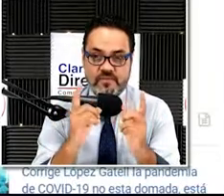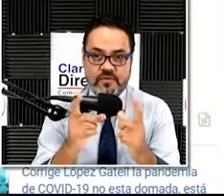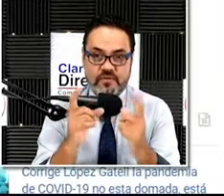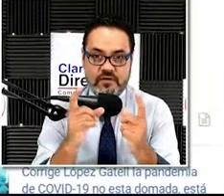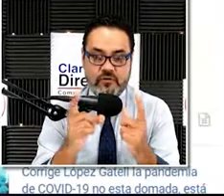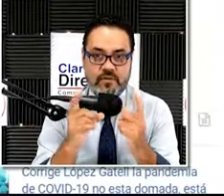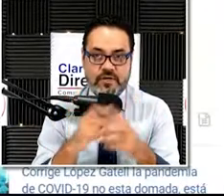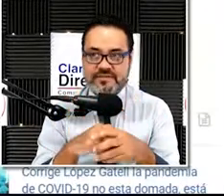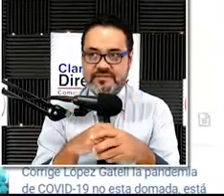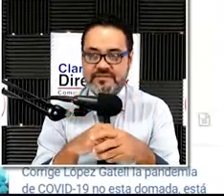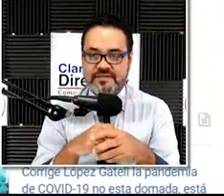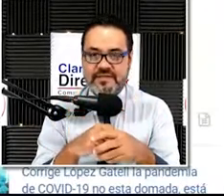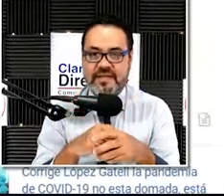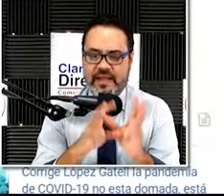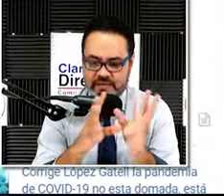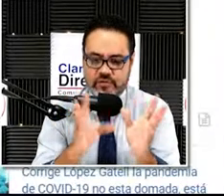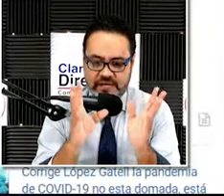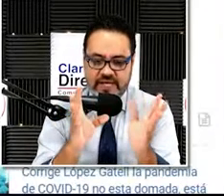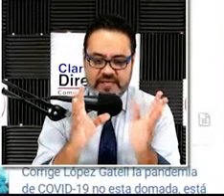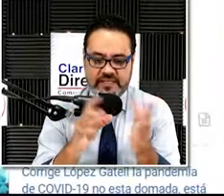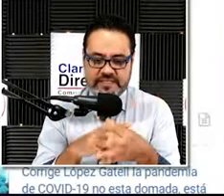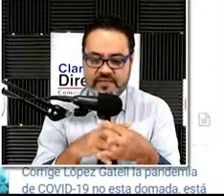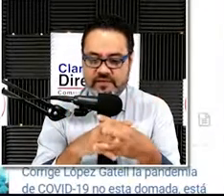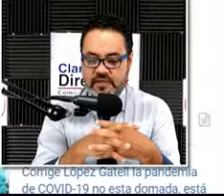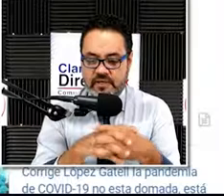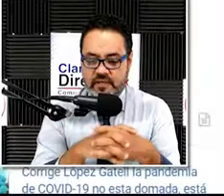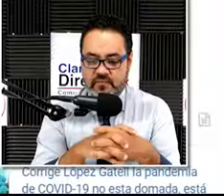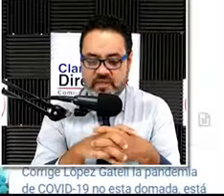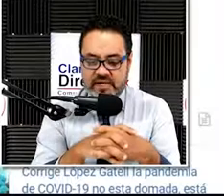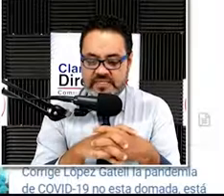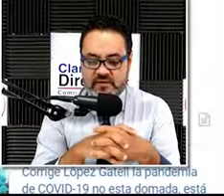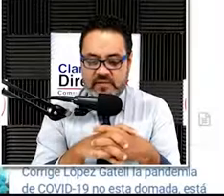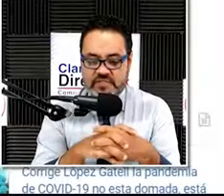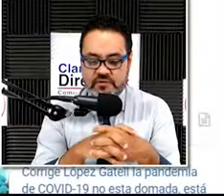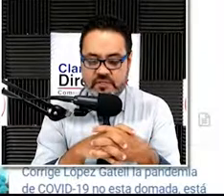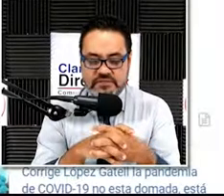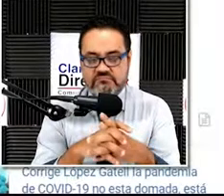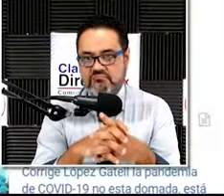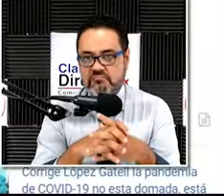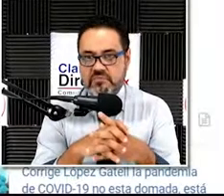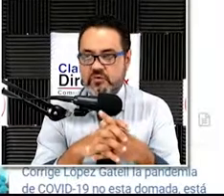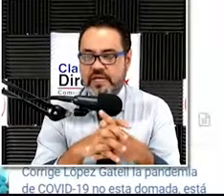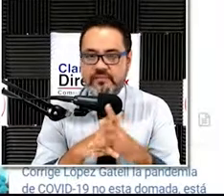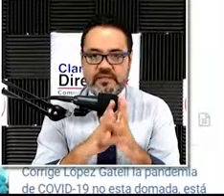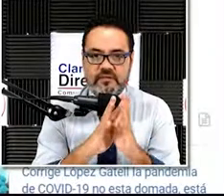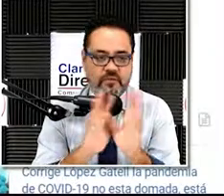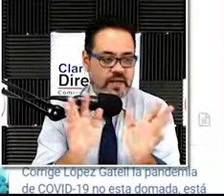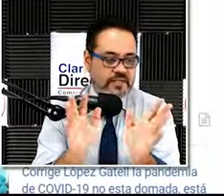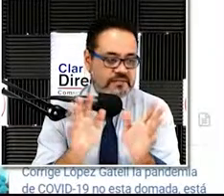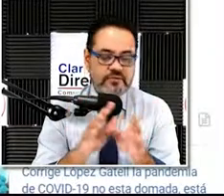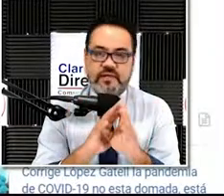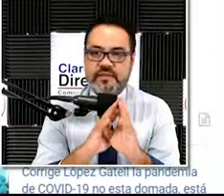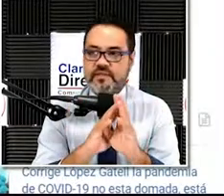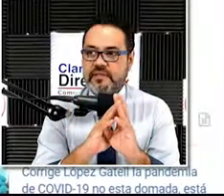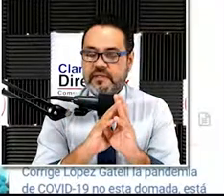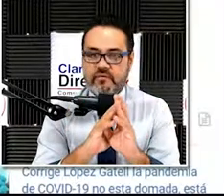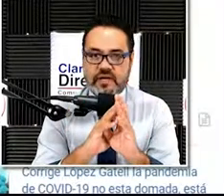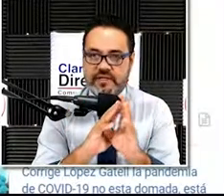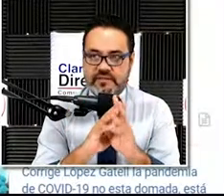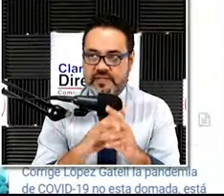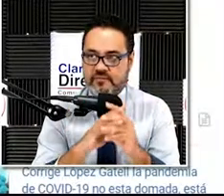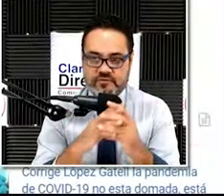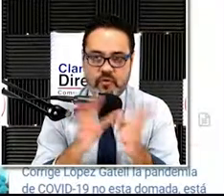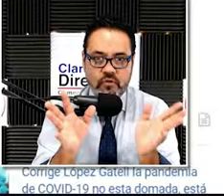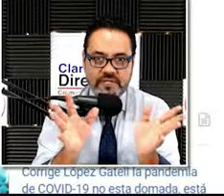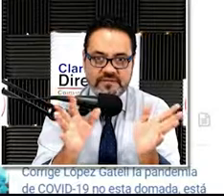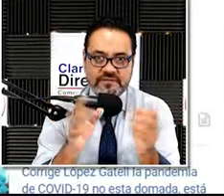a algunas personas portan cubrebocas. La mayoría, hay que decirlo. Pero las aglomeraciones totalmente normales, totalmente